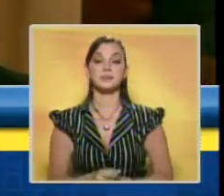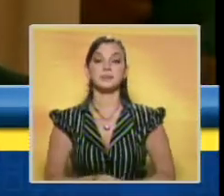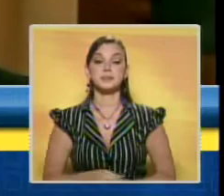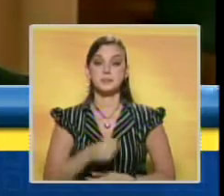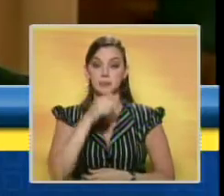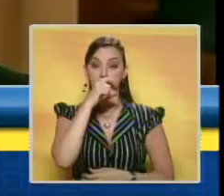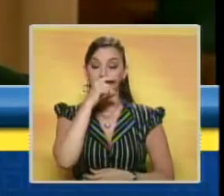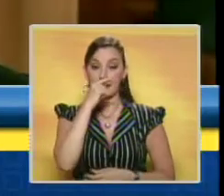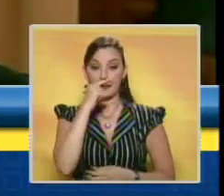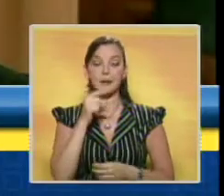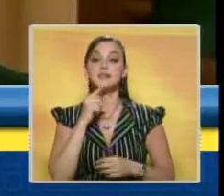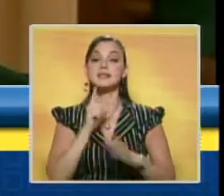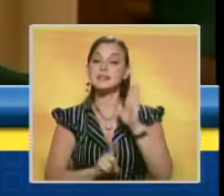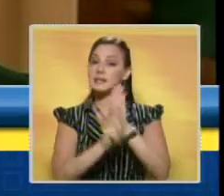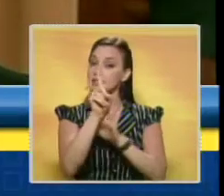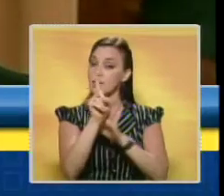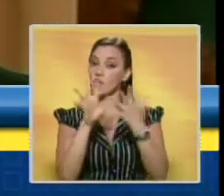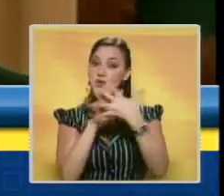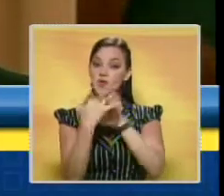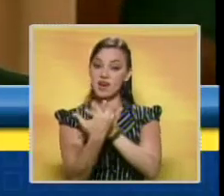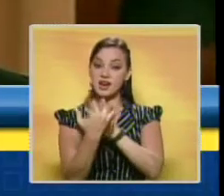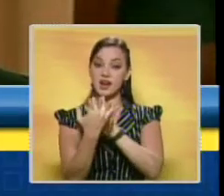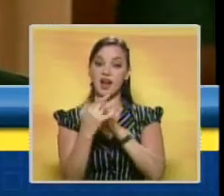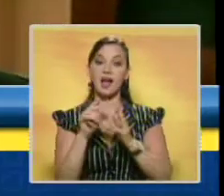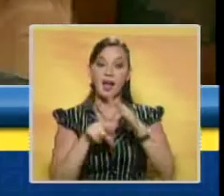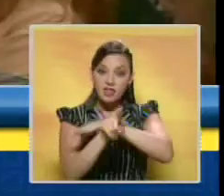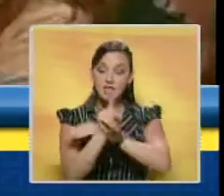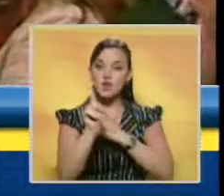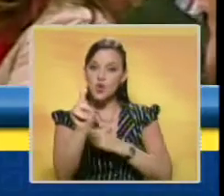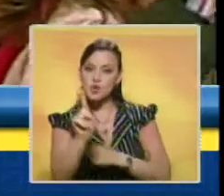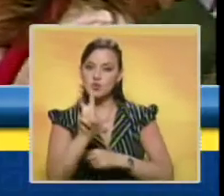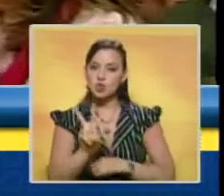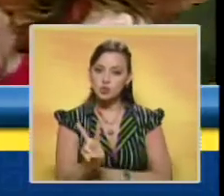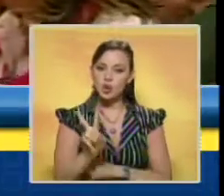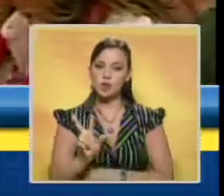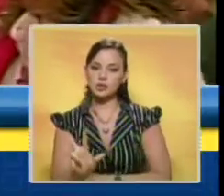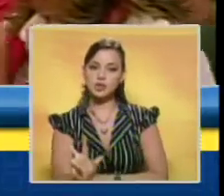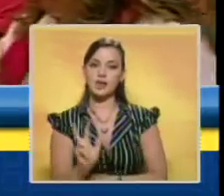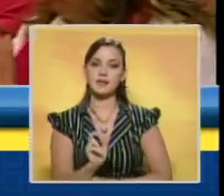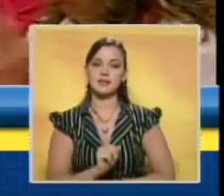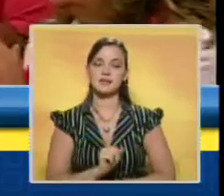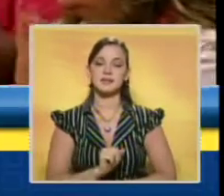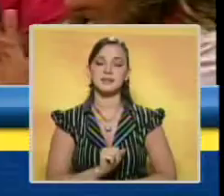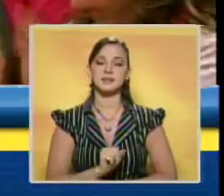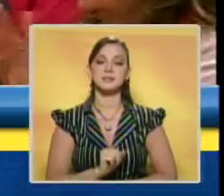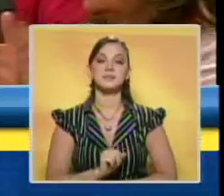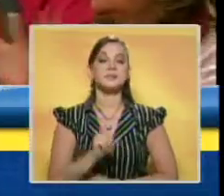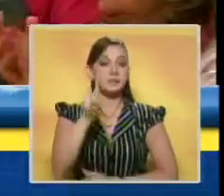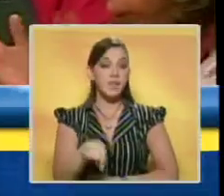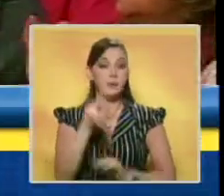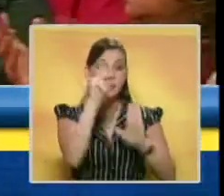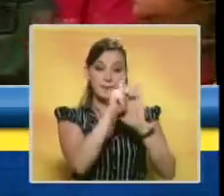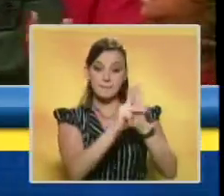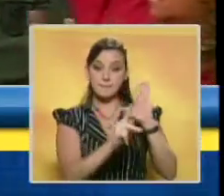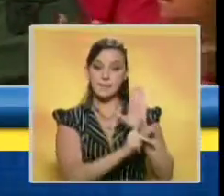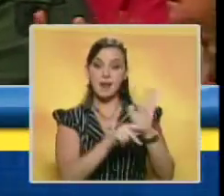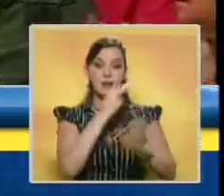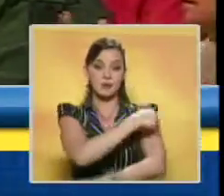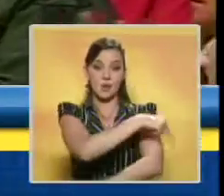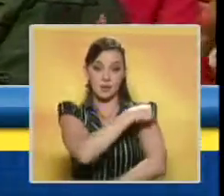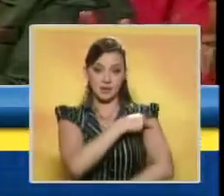de desarrollo de Barrio Adentro 1, Barrio Adentro 2, Barrio Adentro 3, el plan